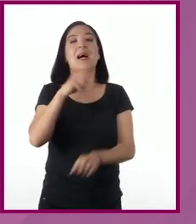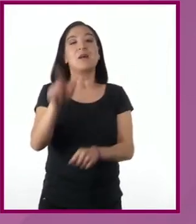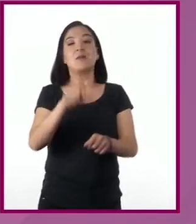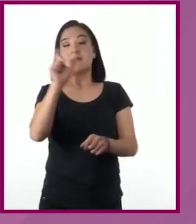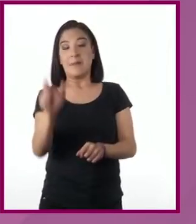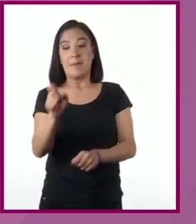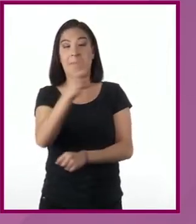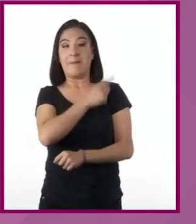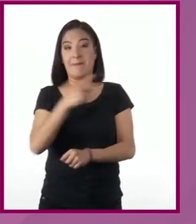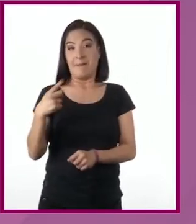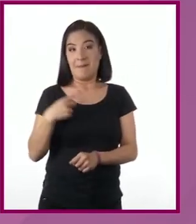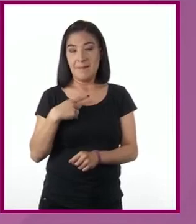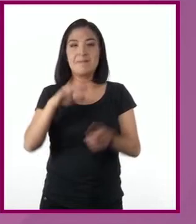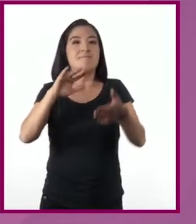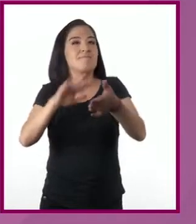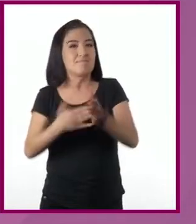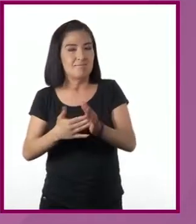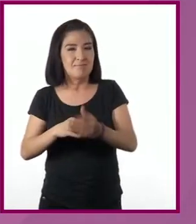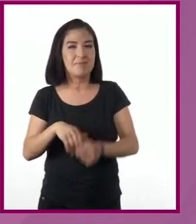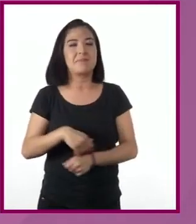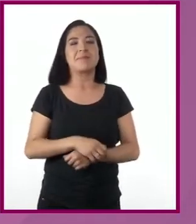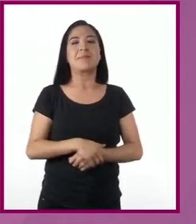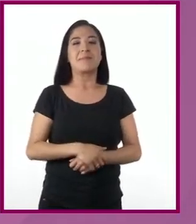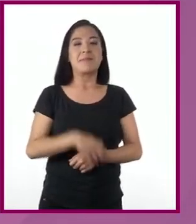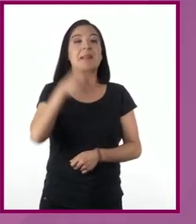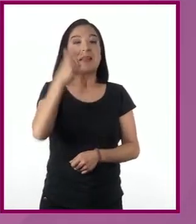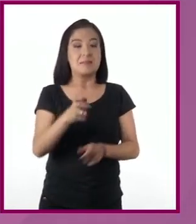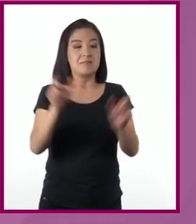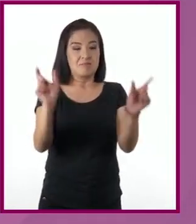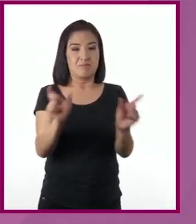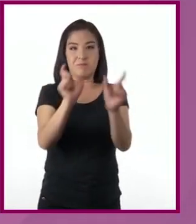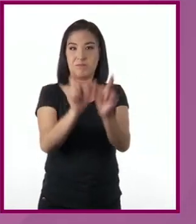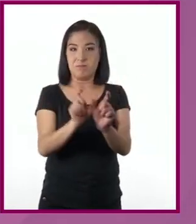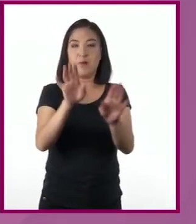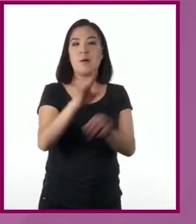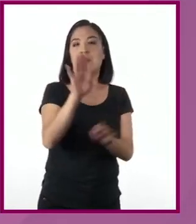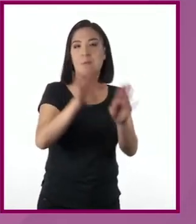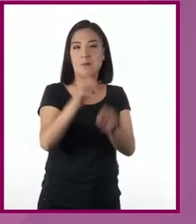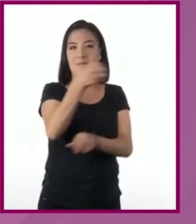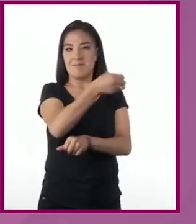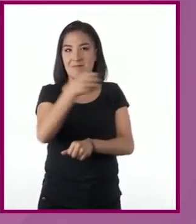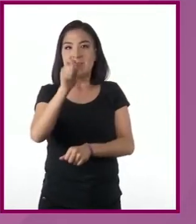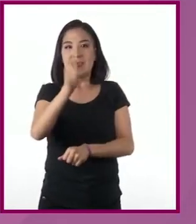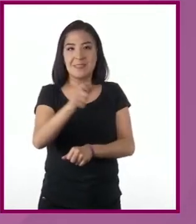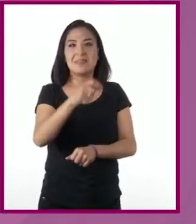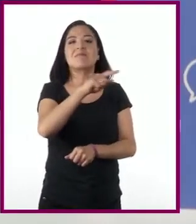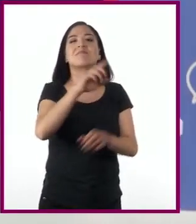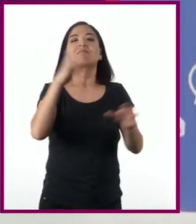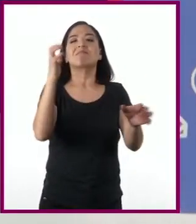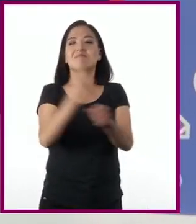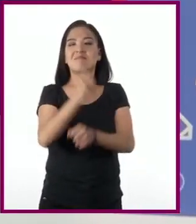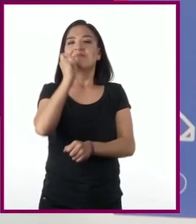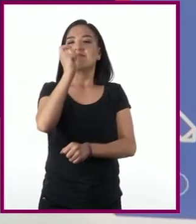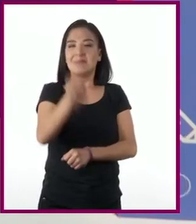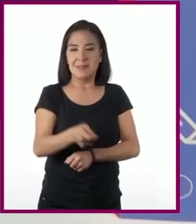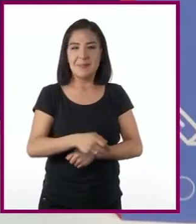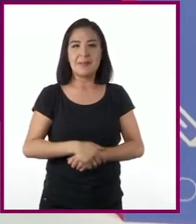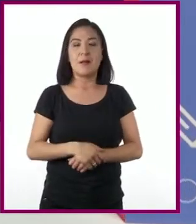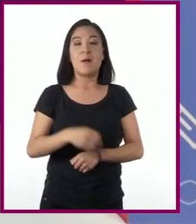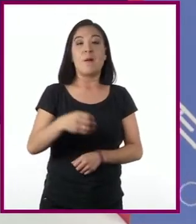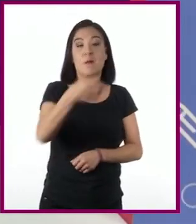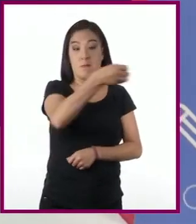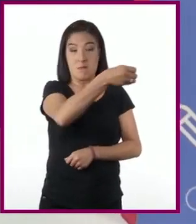lavarlos, segunda oración. Aquí tenemos una oración con un significado condicional. Las